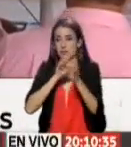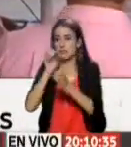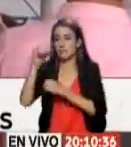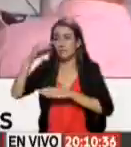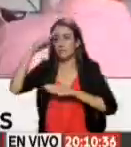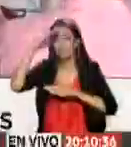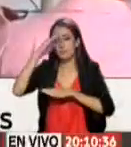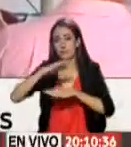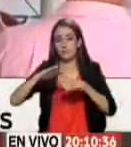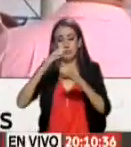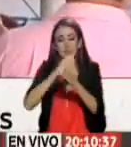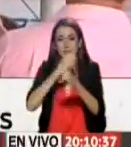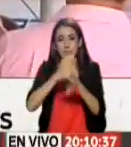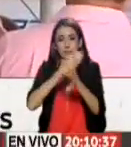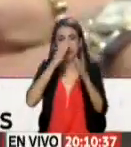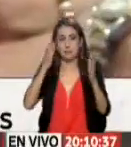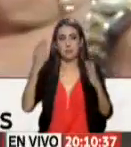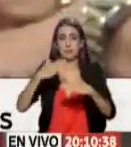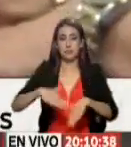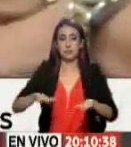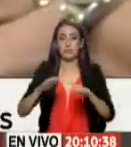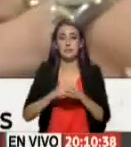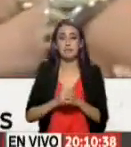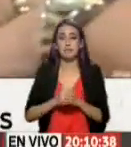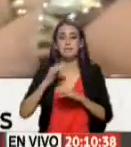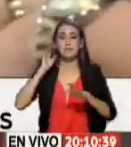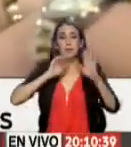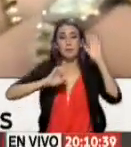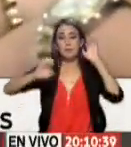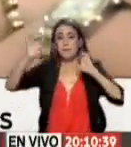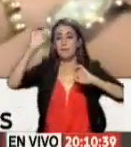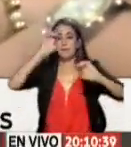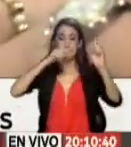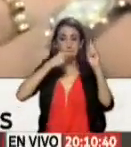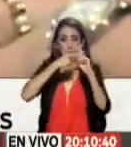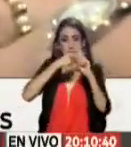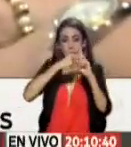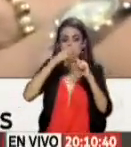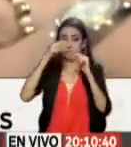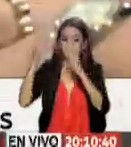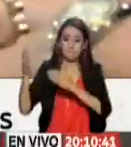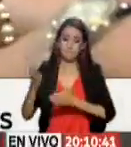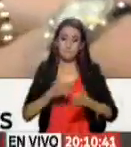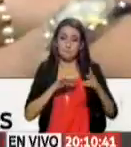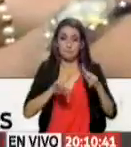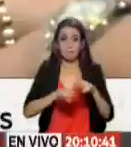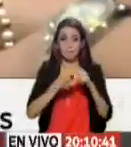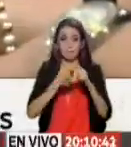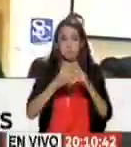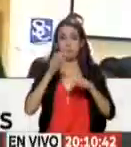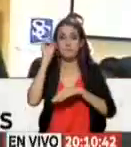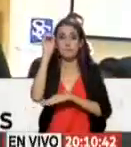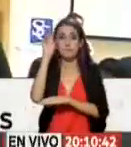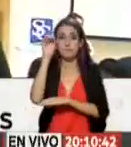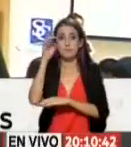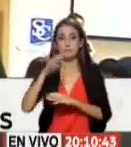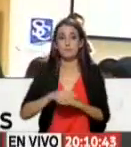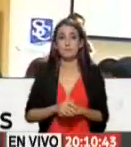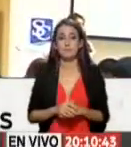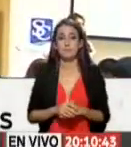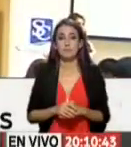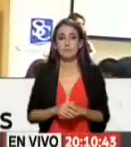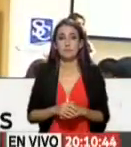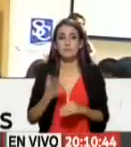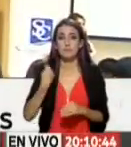cumplimiento, contadores y público en general, que evalúan como positivas las herramientas impartidas a través del seminario. Nos hemos